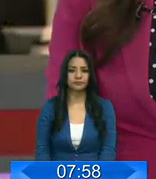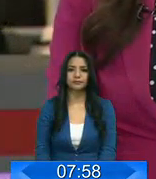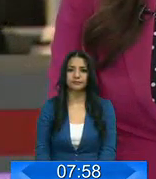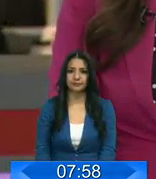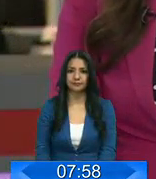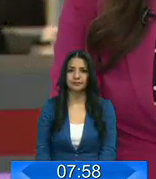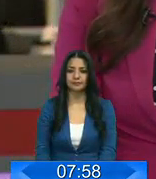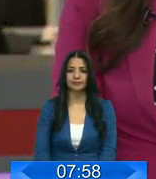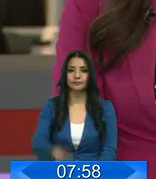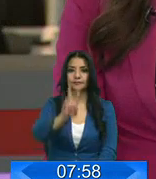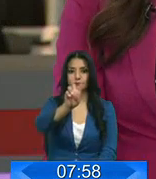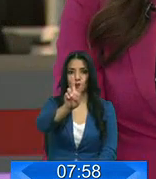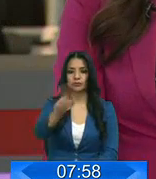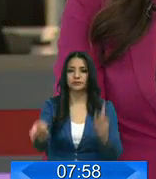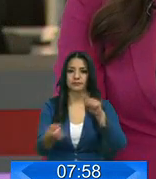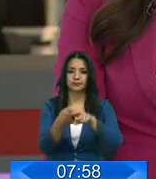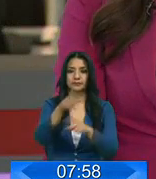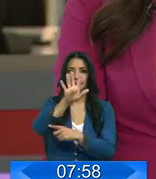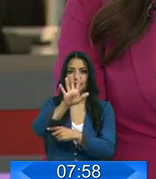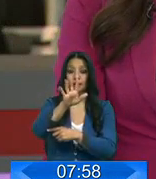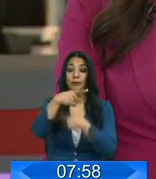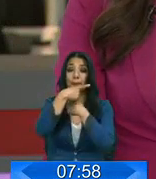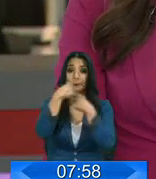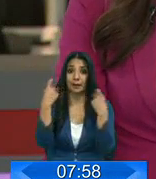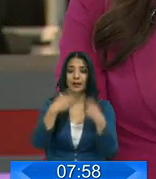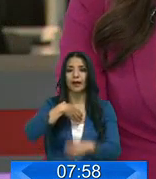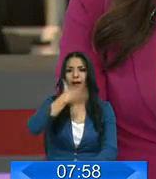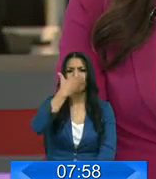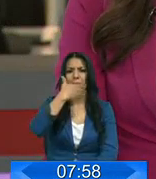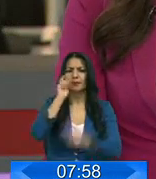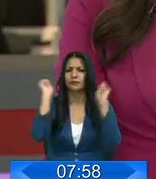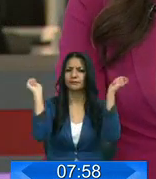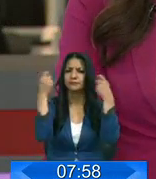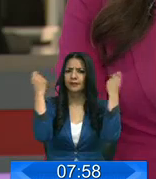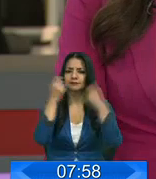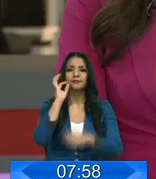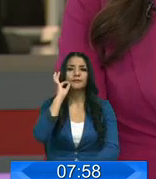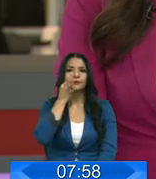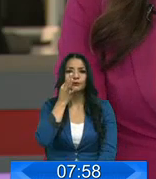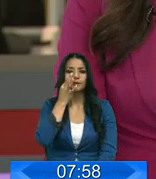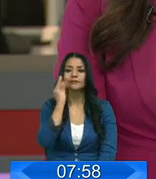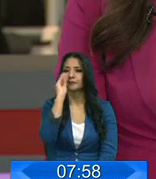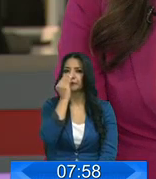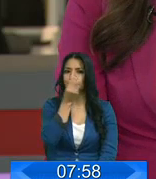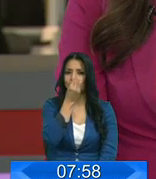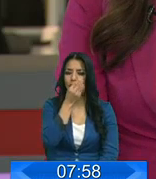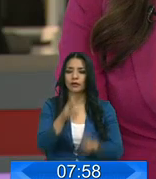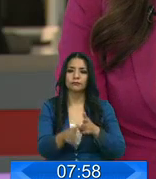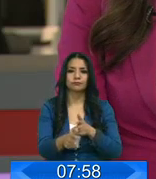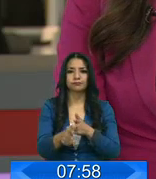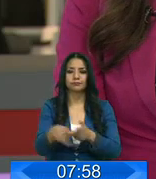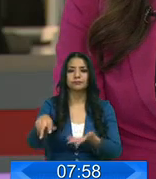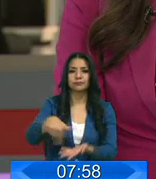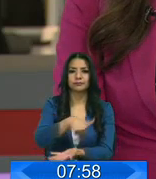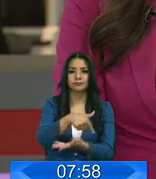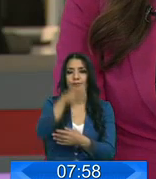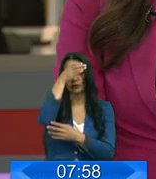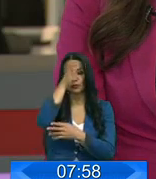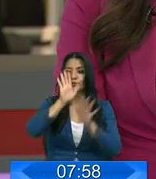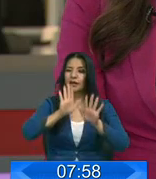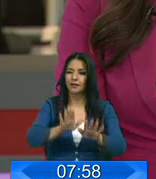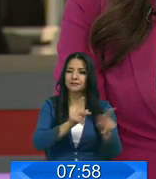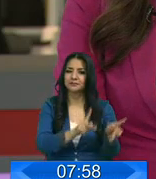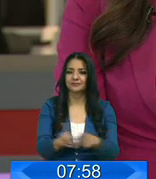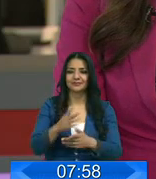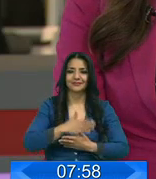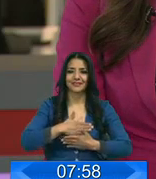Y del 2 al 5 de marzo, Ambato celebra la fiesta de las flores y las frutas. Carros alegóricos, baile y cultura es parte de lo que se puede